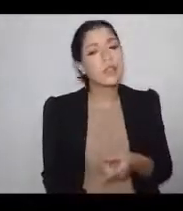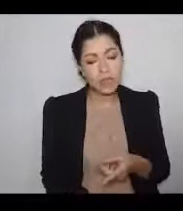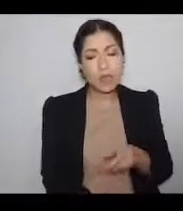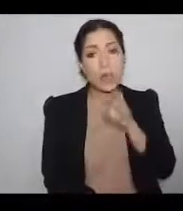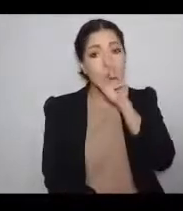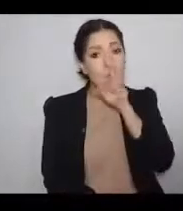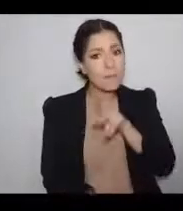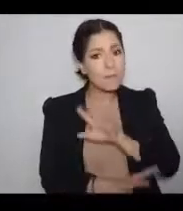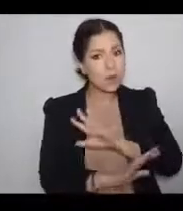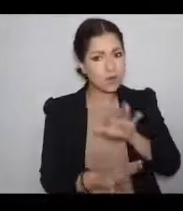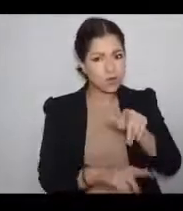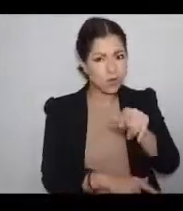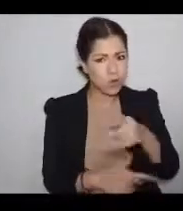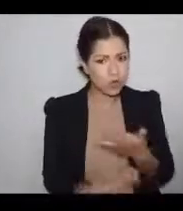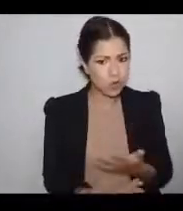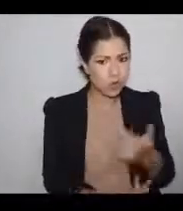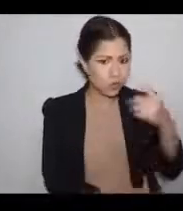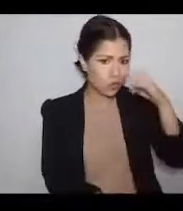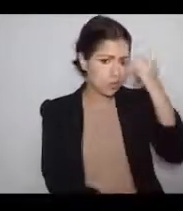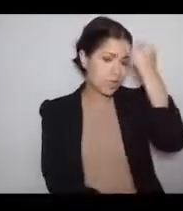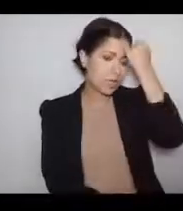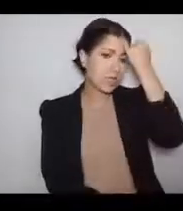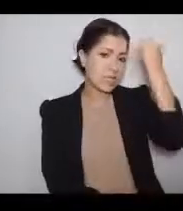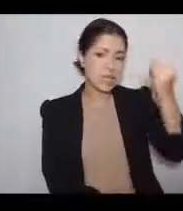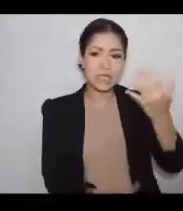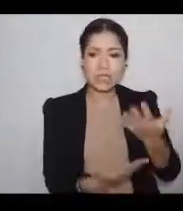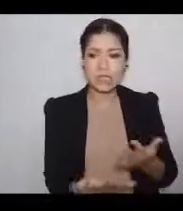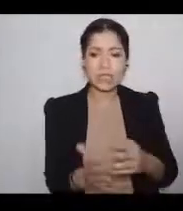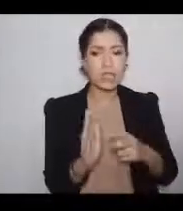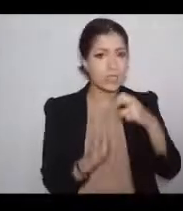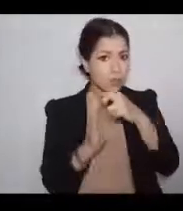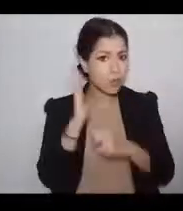un cuchillo corte tu carne.